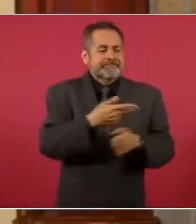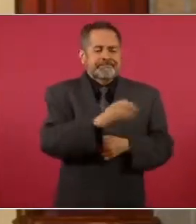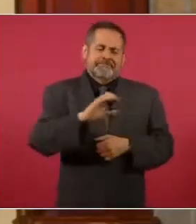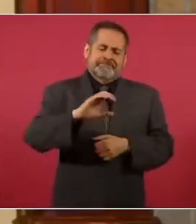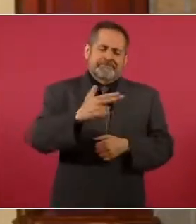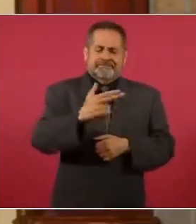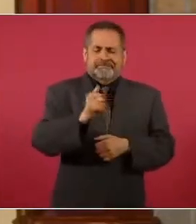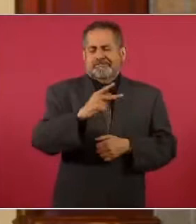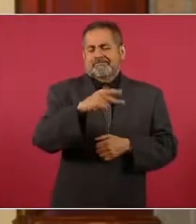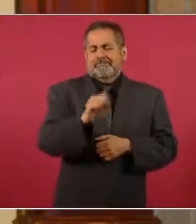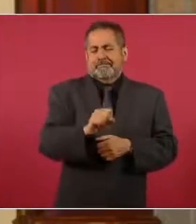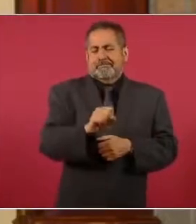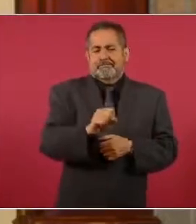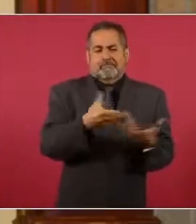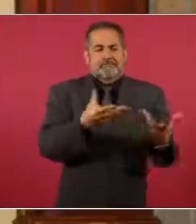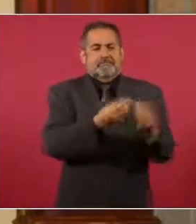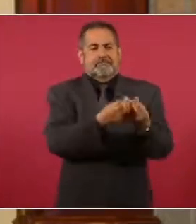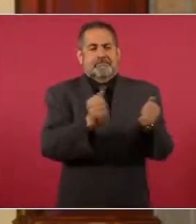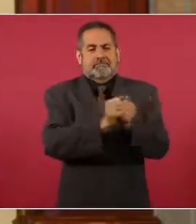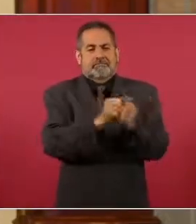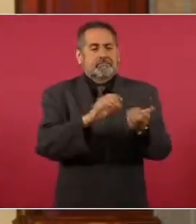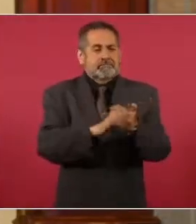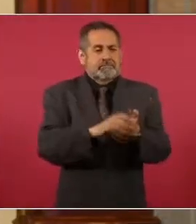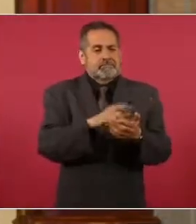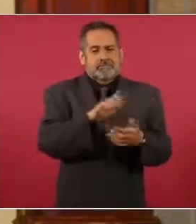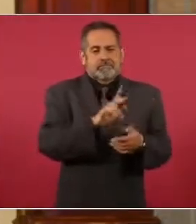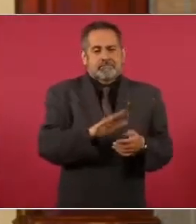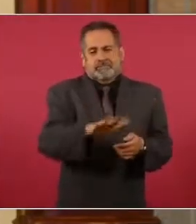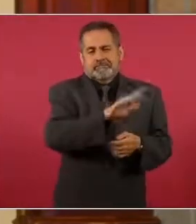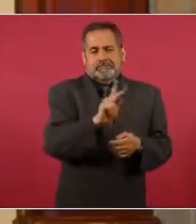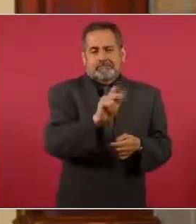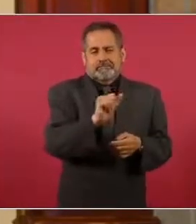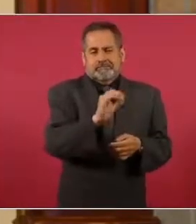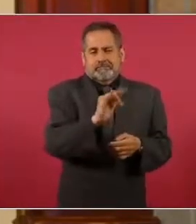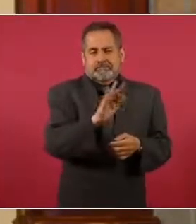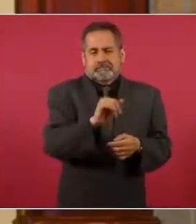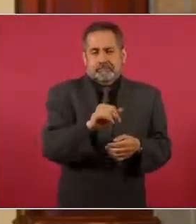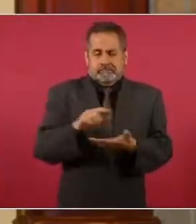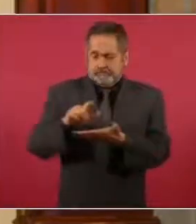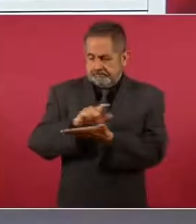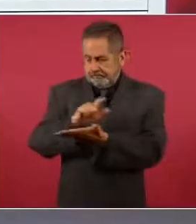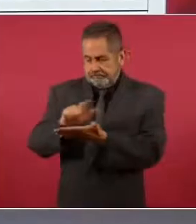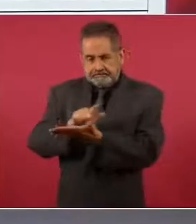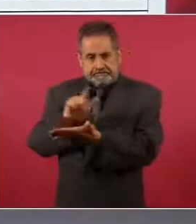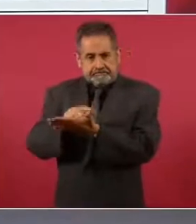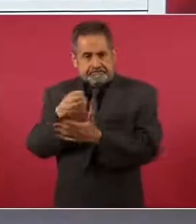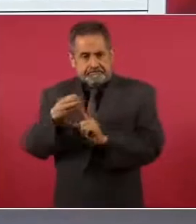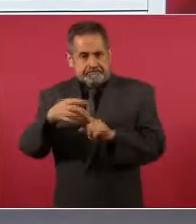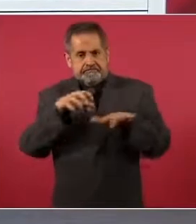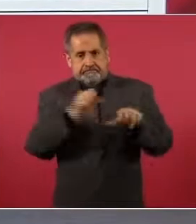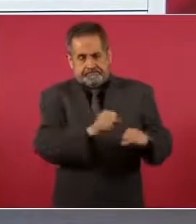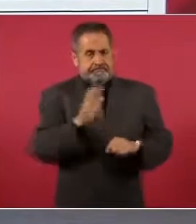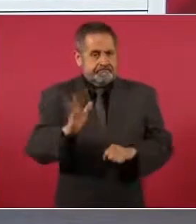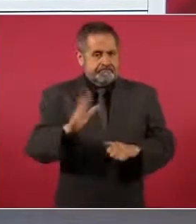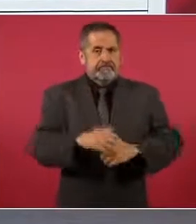Trinis, organización afín al Cártel del Pacífico. Se le cumplimentó ya la orden de aprehensión. En Tamazula, Durango, un agresor